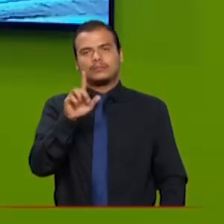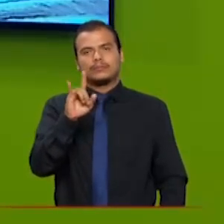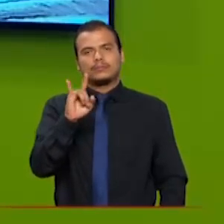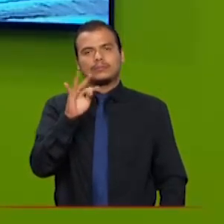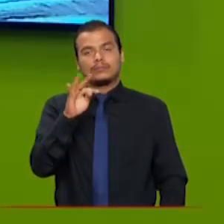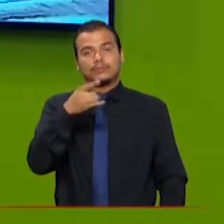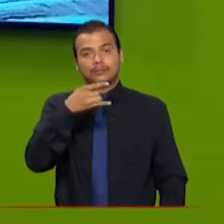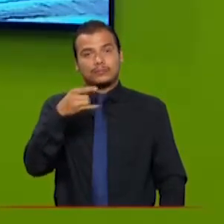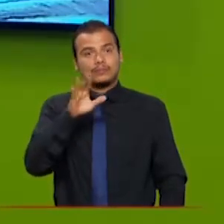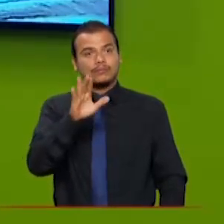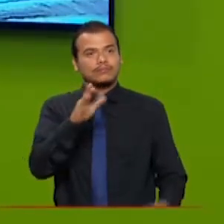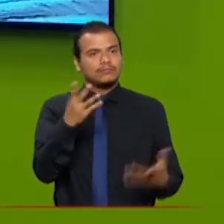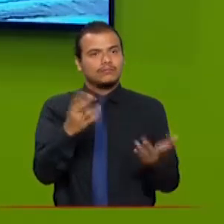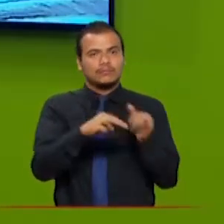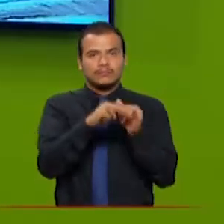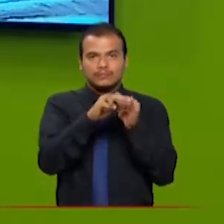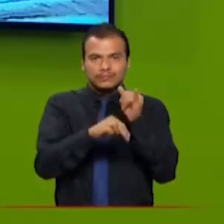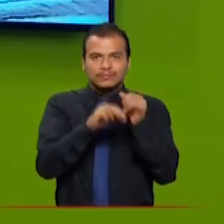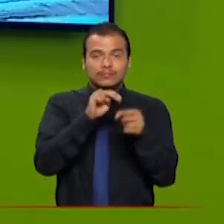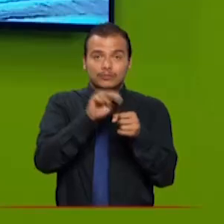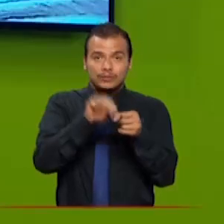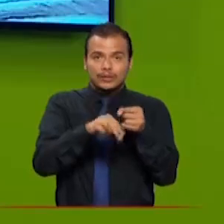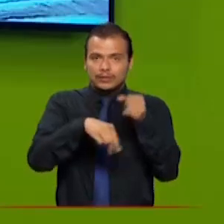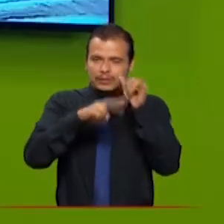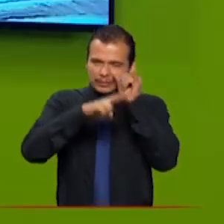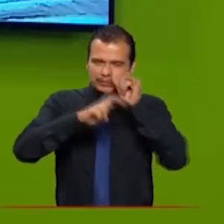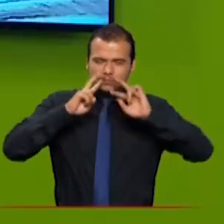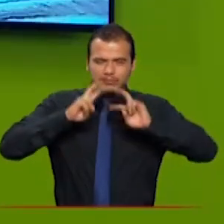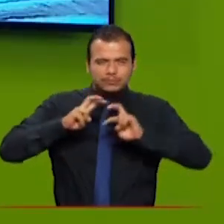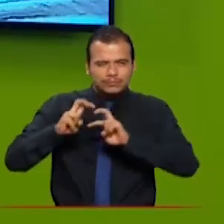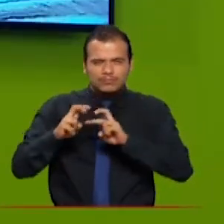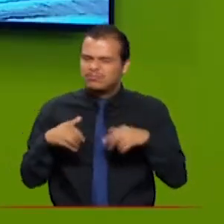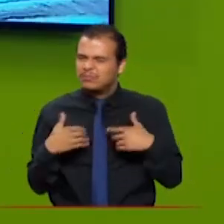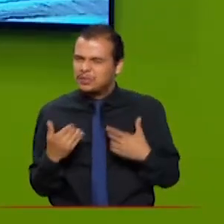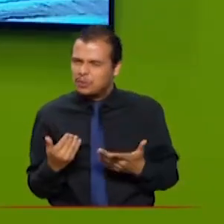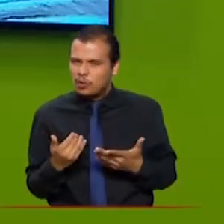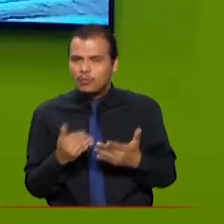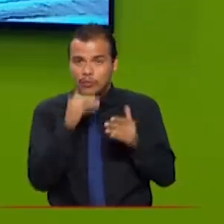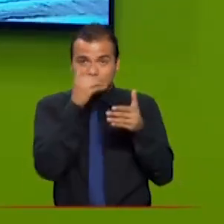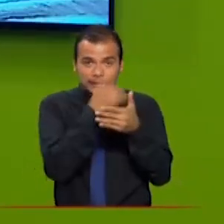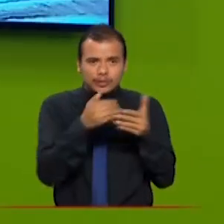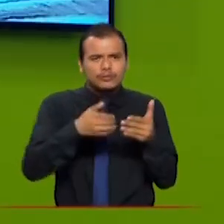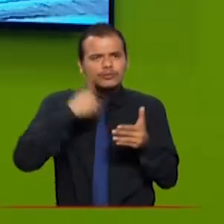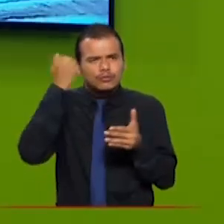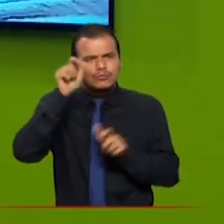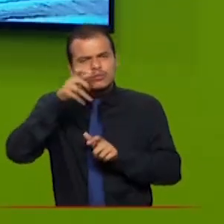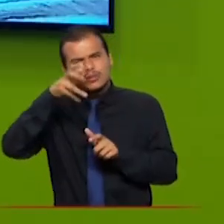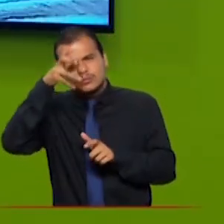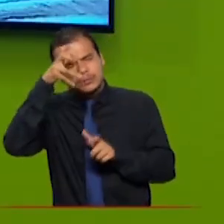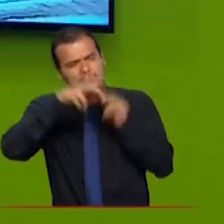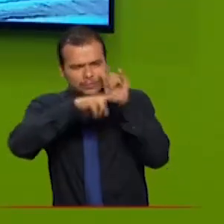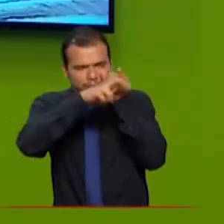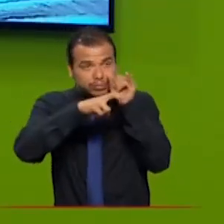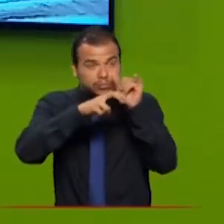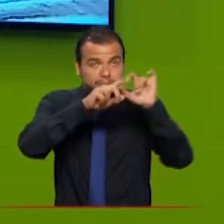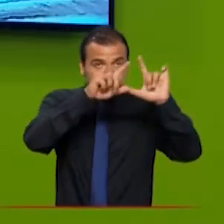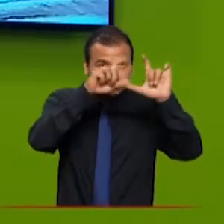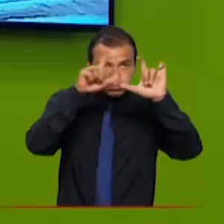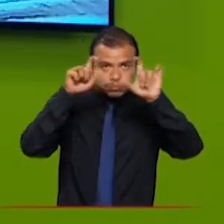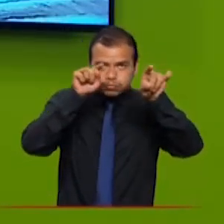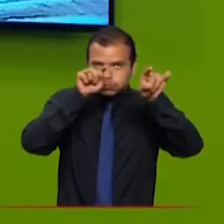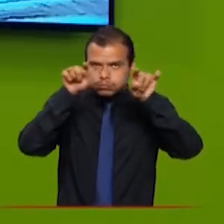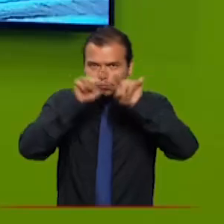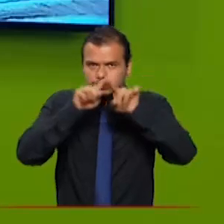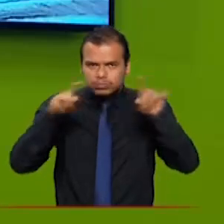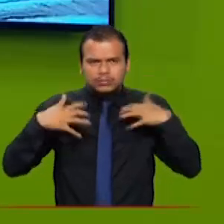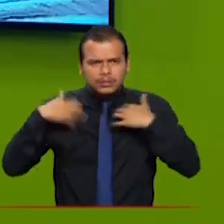en nuestro caso fue en el río Pance. La idea es que adultos y niños junto a científicos registren especímenes, una excelente forma